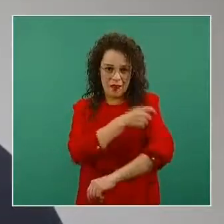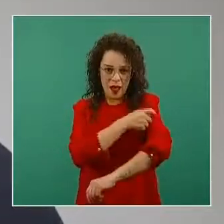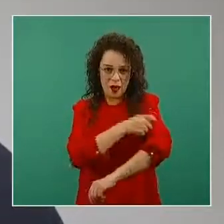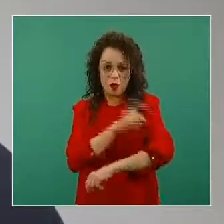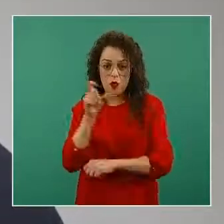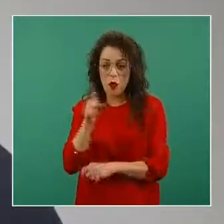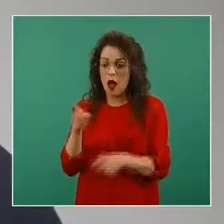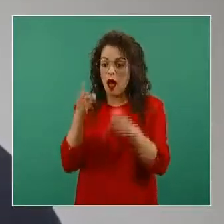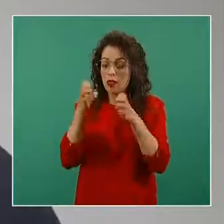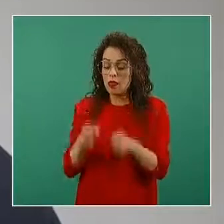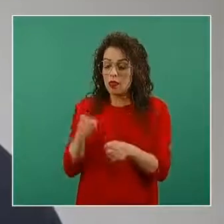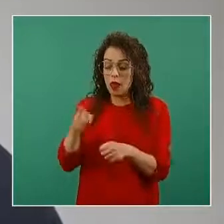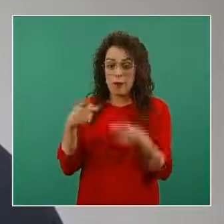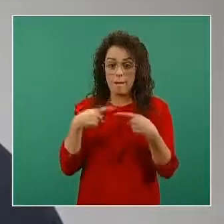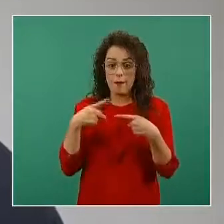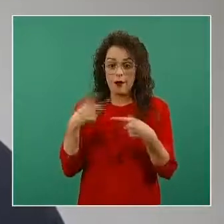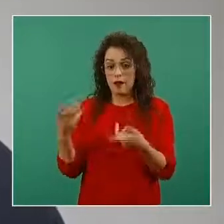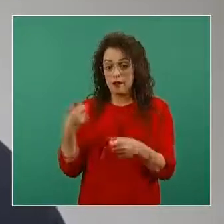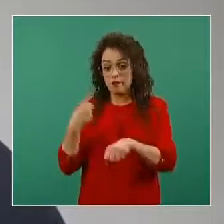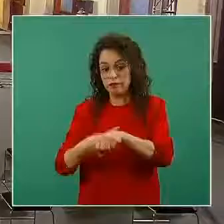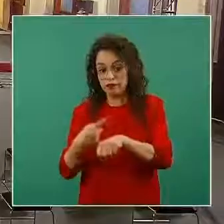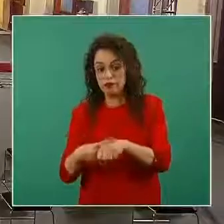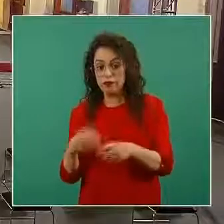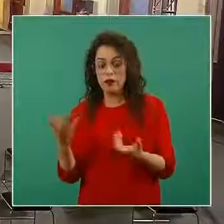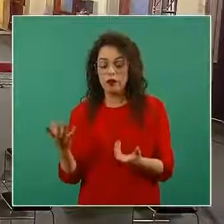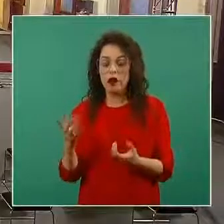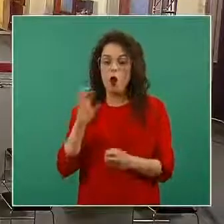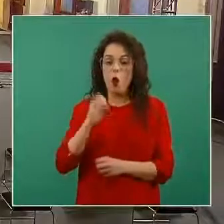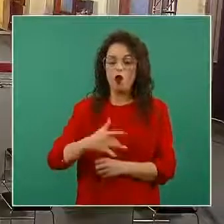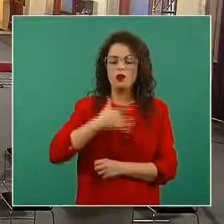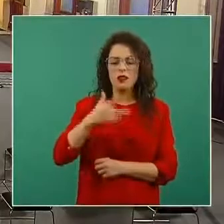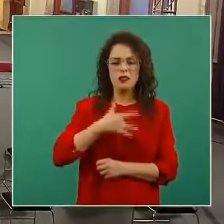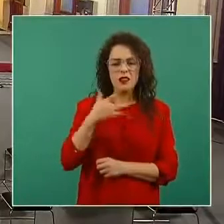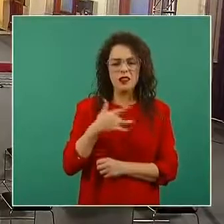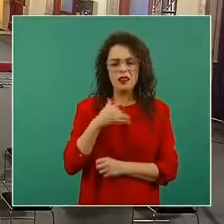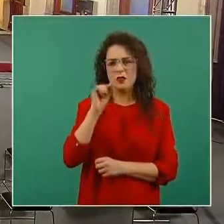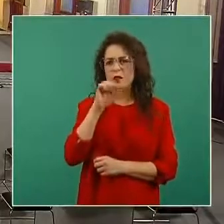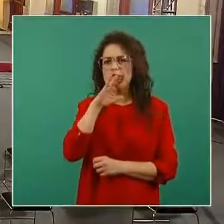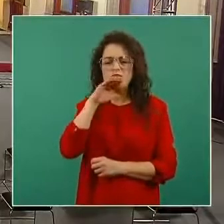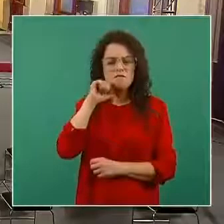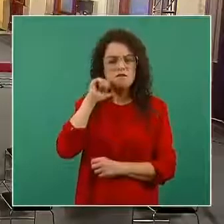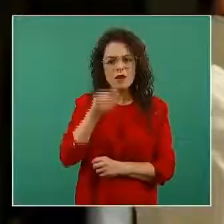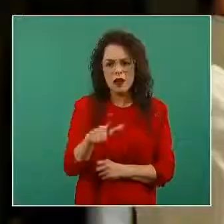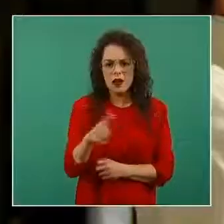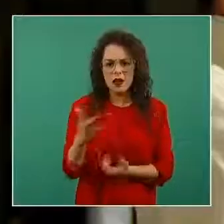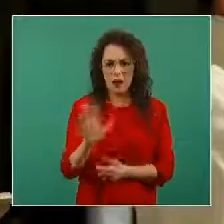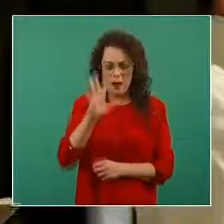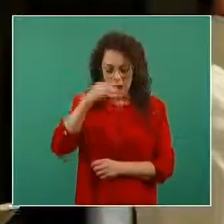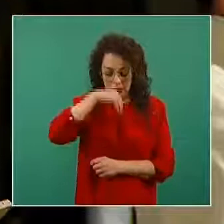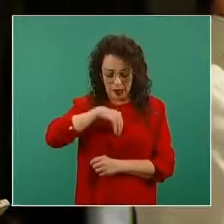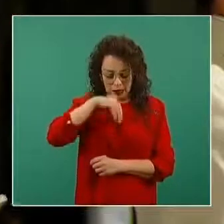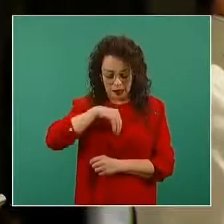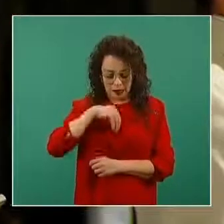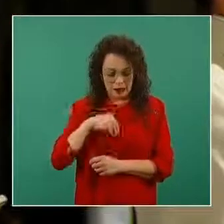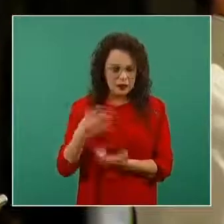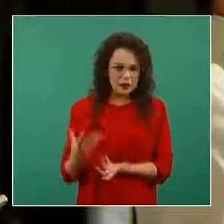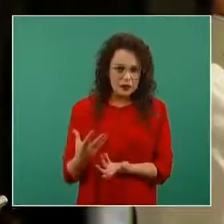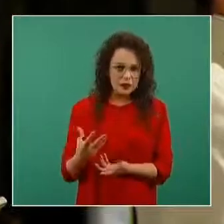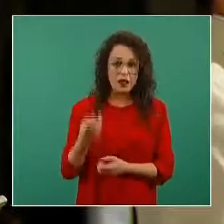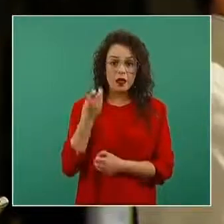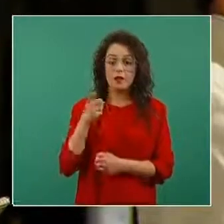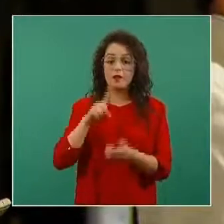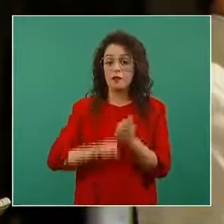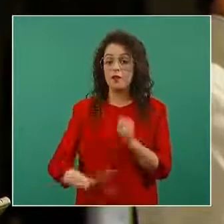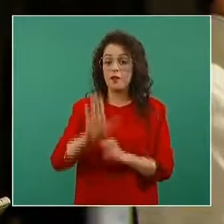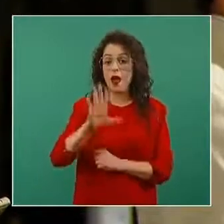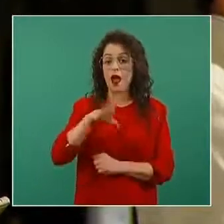la vacunación enfermo, es decir, está expresando signos y síntomas de enfermedad, sobre todo si esta conlleva la